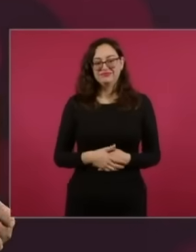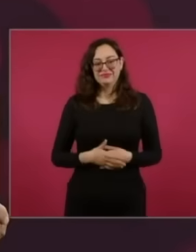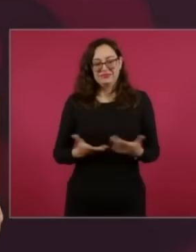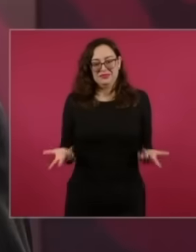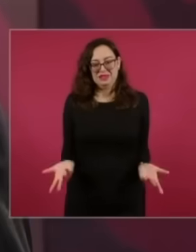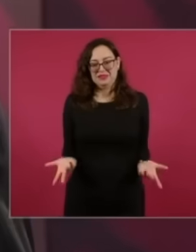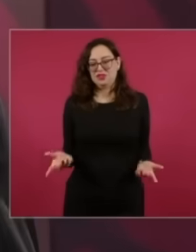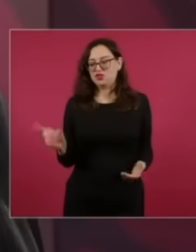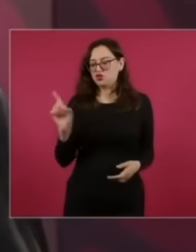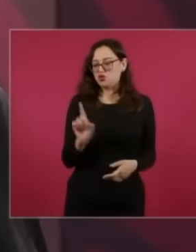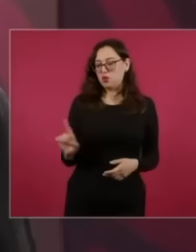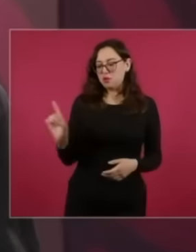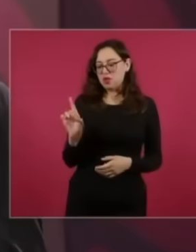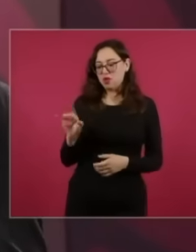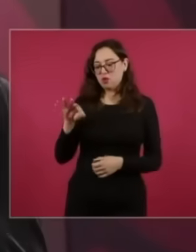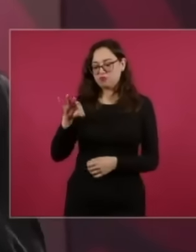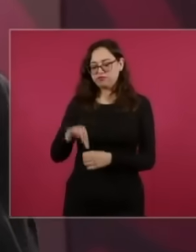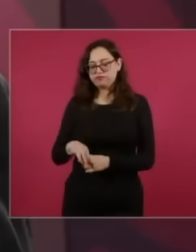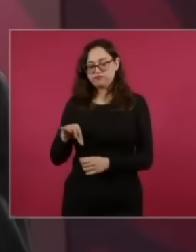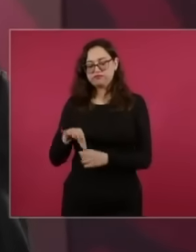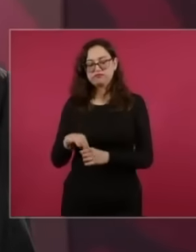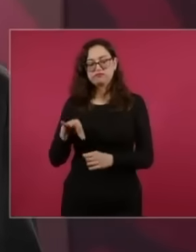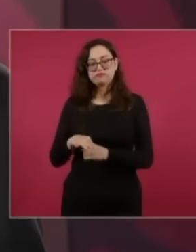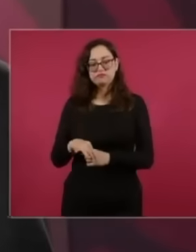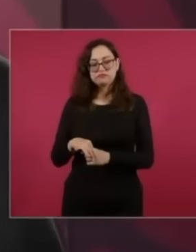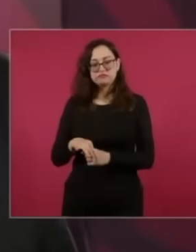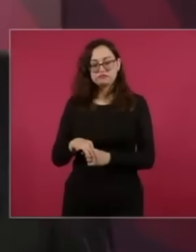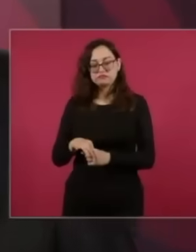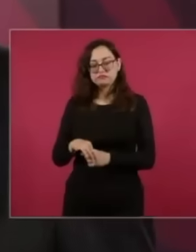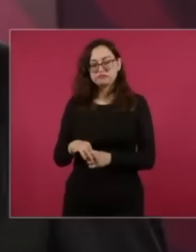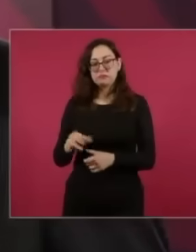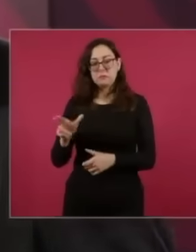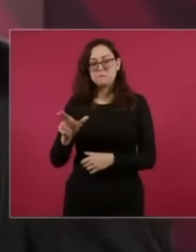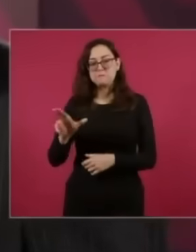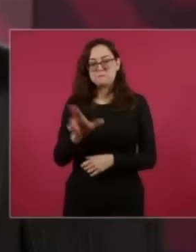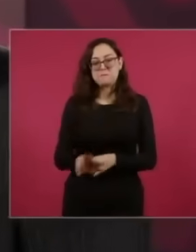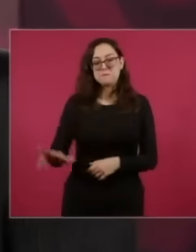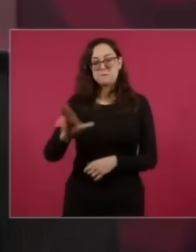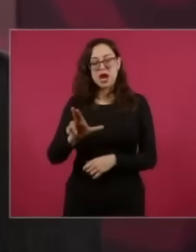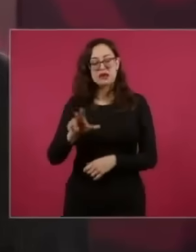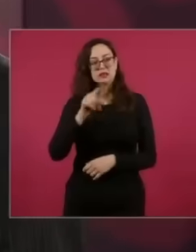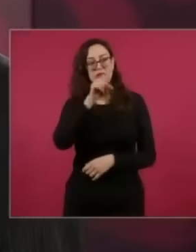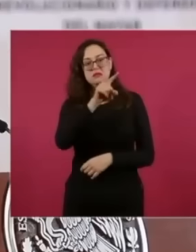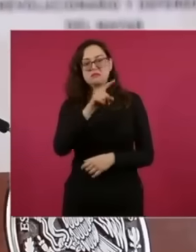domingo y el martes ya